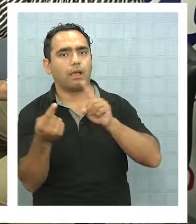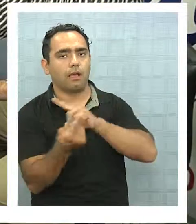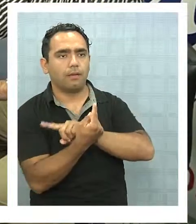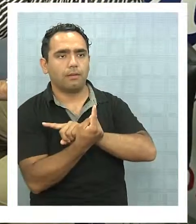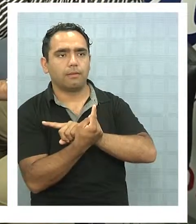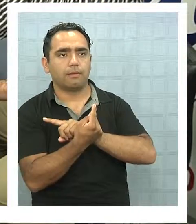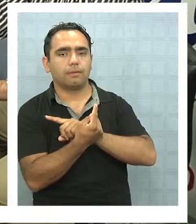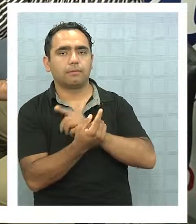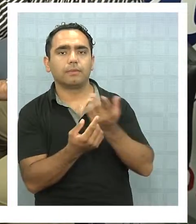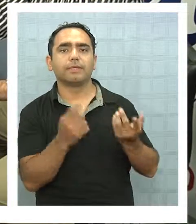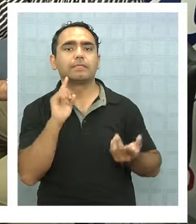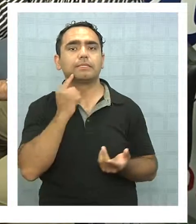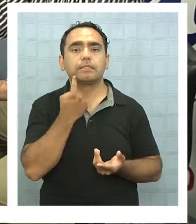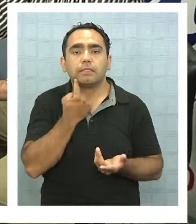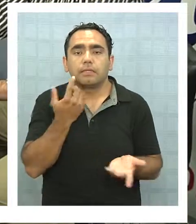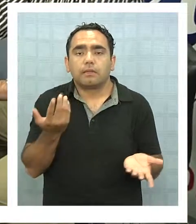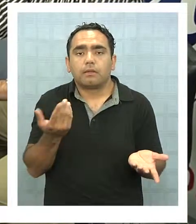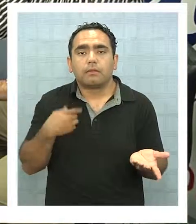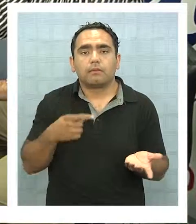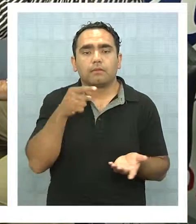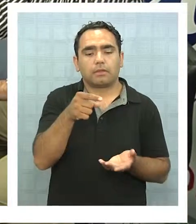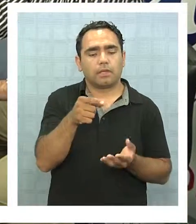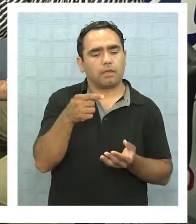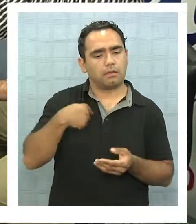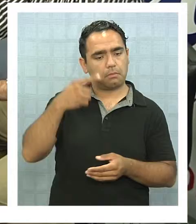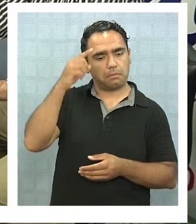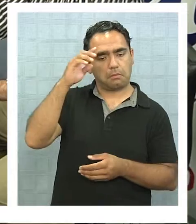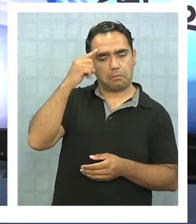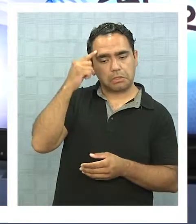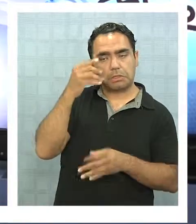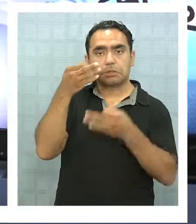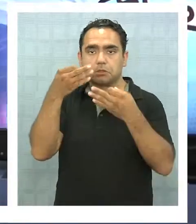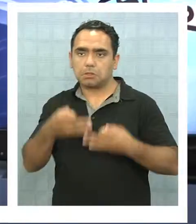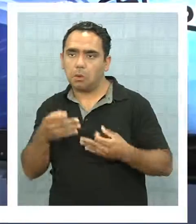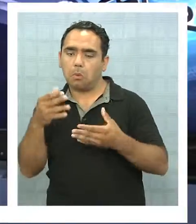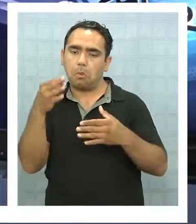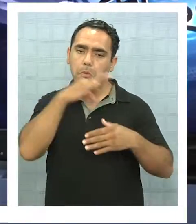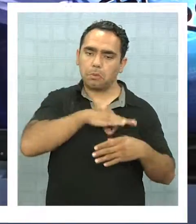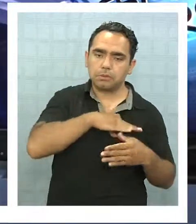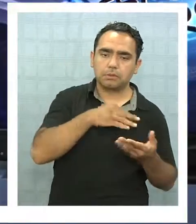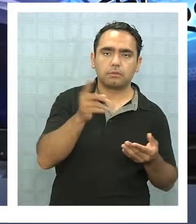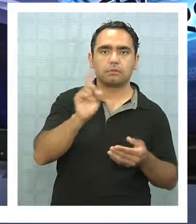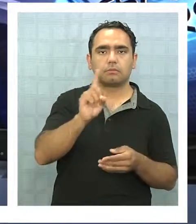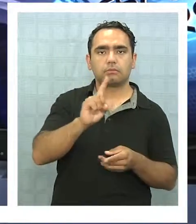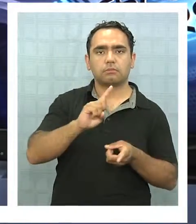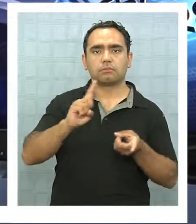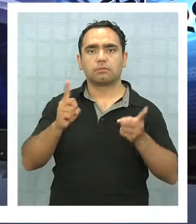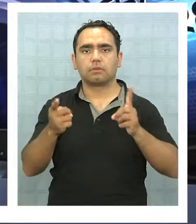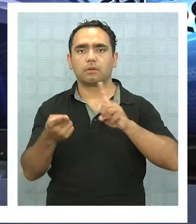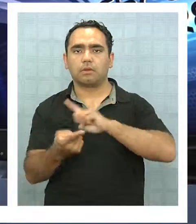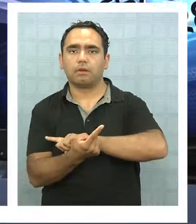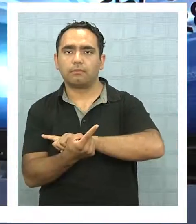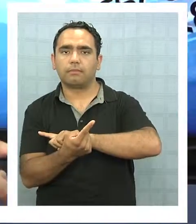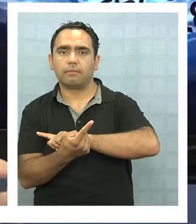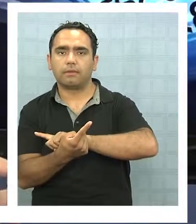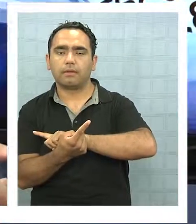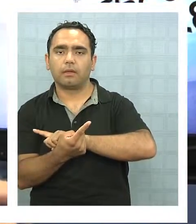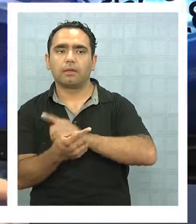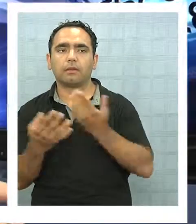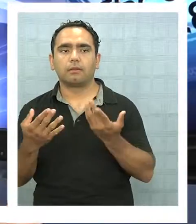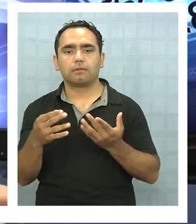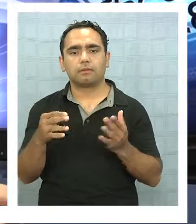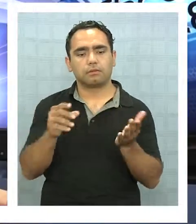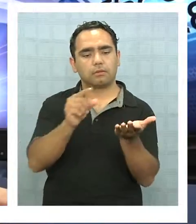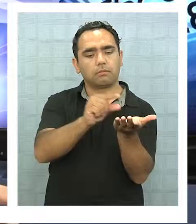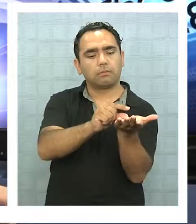en lugar de transformarse en una herramienta que da seguridad a la gente, se transforma en una manera en que se